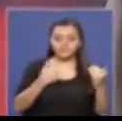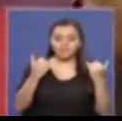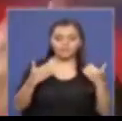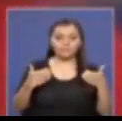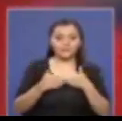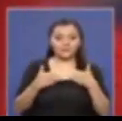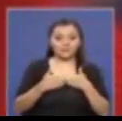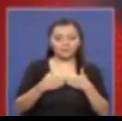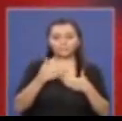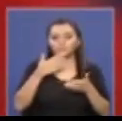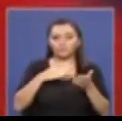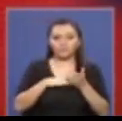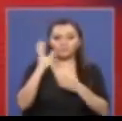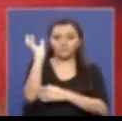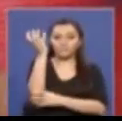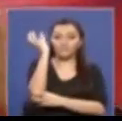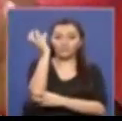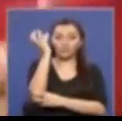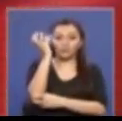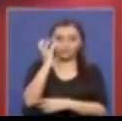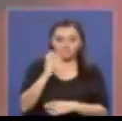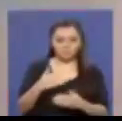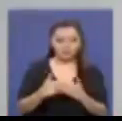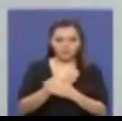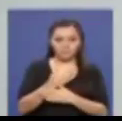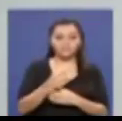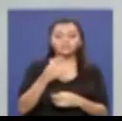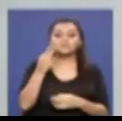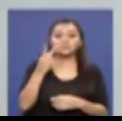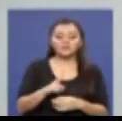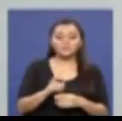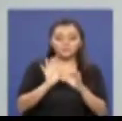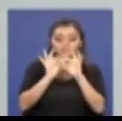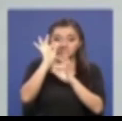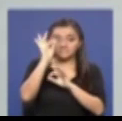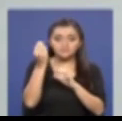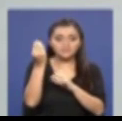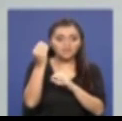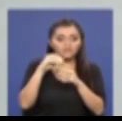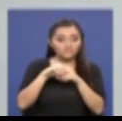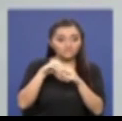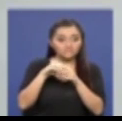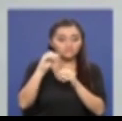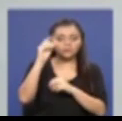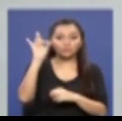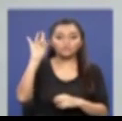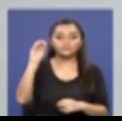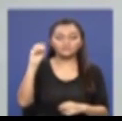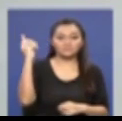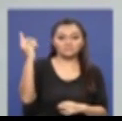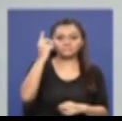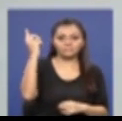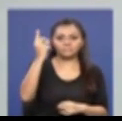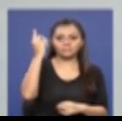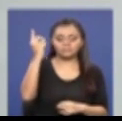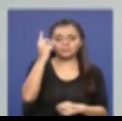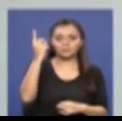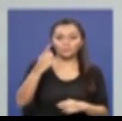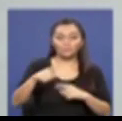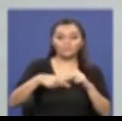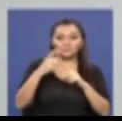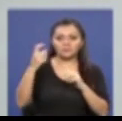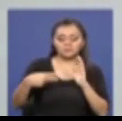más eficientes son los focos ahorradores también, ¿eh? Señales tarifarias, el 80 megavatios gratis para que la gente cocine con